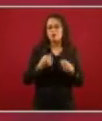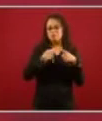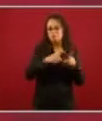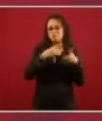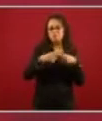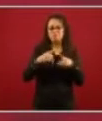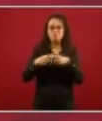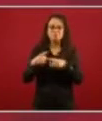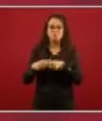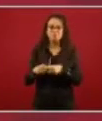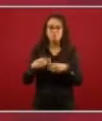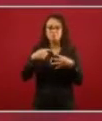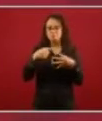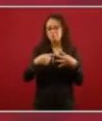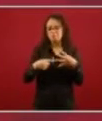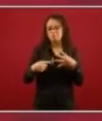otras